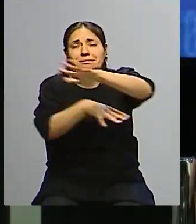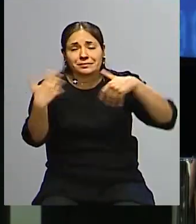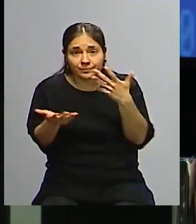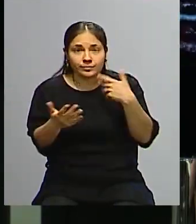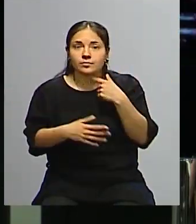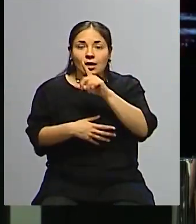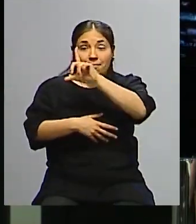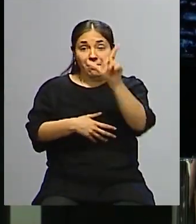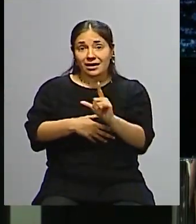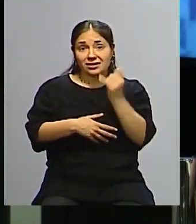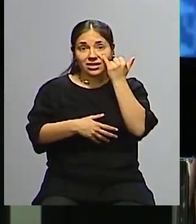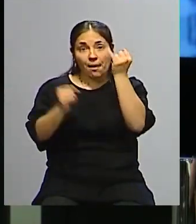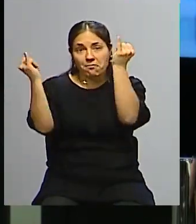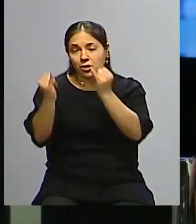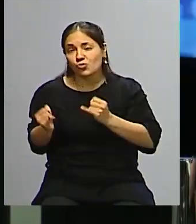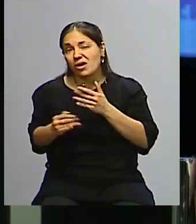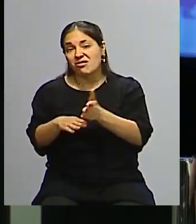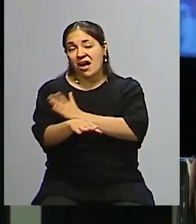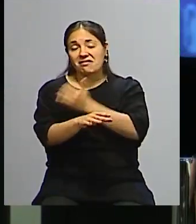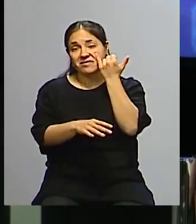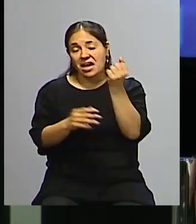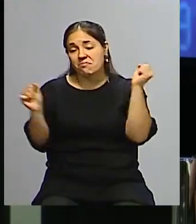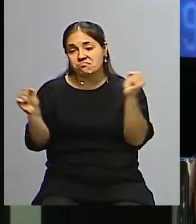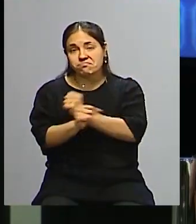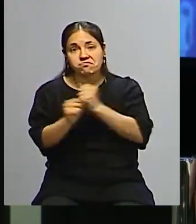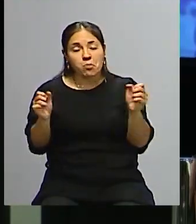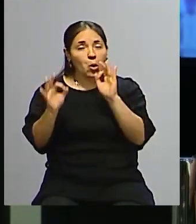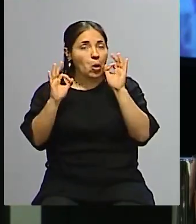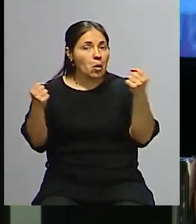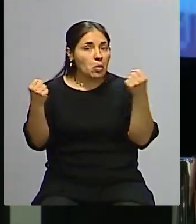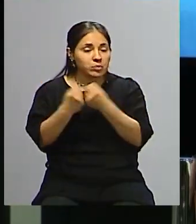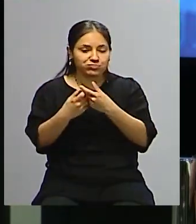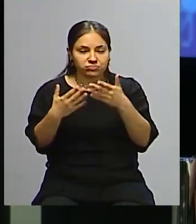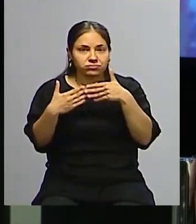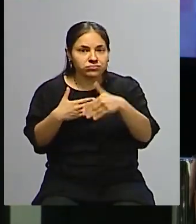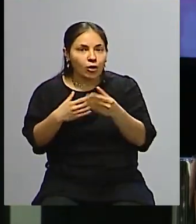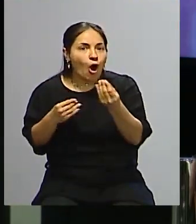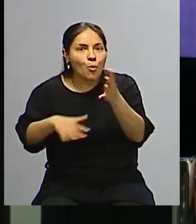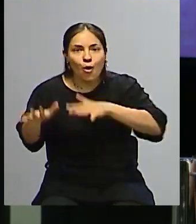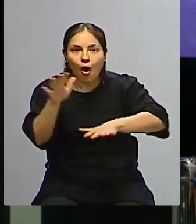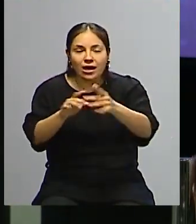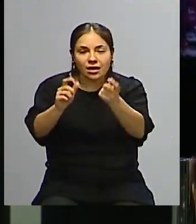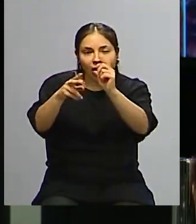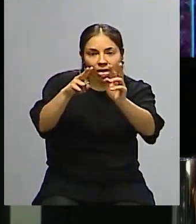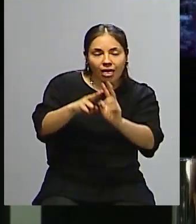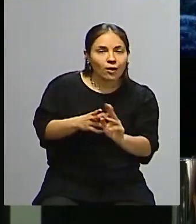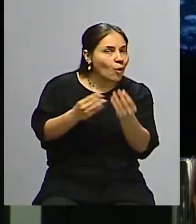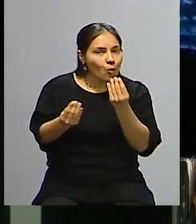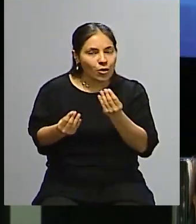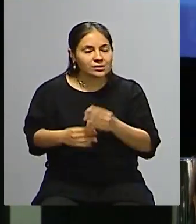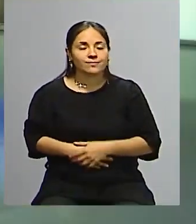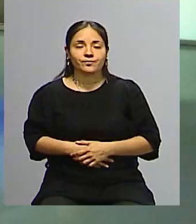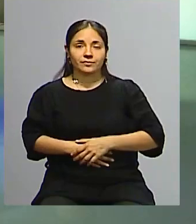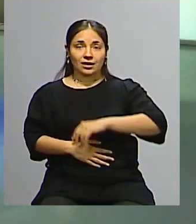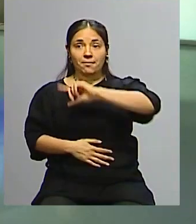país que ya tenía un presupuesto votado antes del ejercicio? ¿Cómo hace durante el ejercicio para poder reasignarlo? Tanto en un